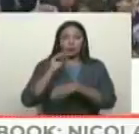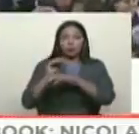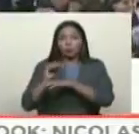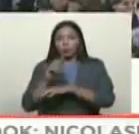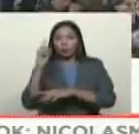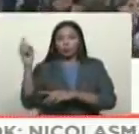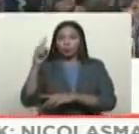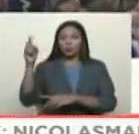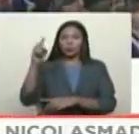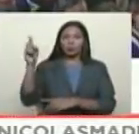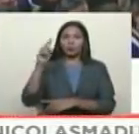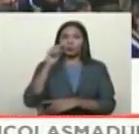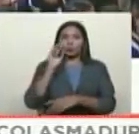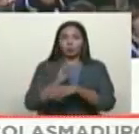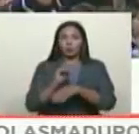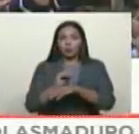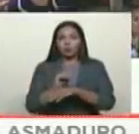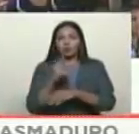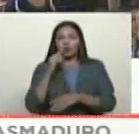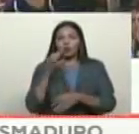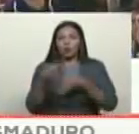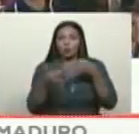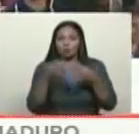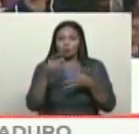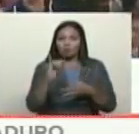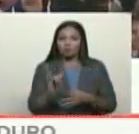pica porque está de payaso. Justo Noguera Pietri.